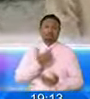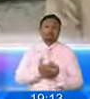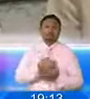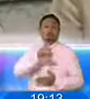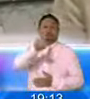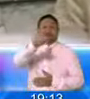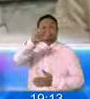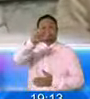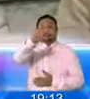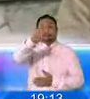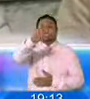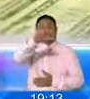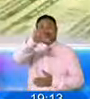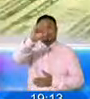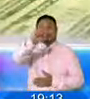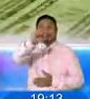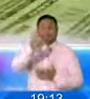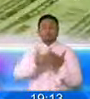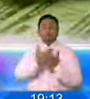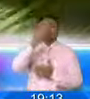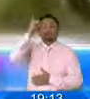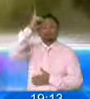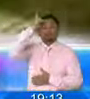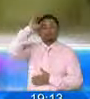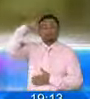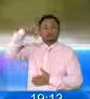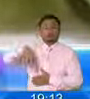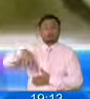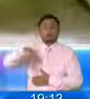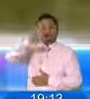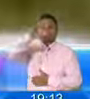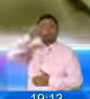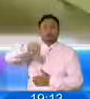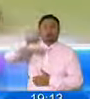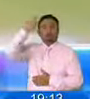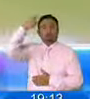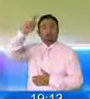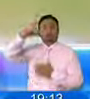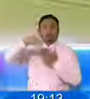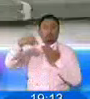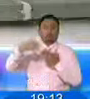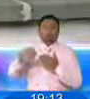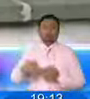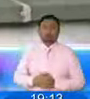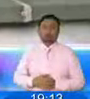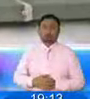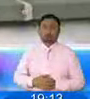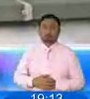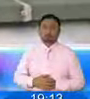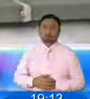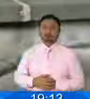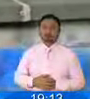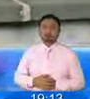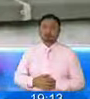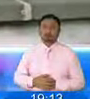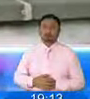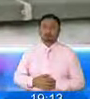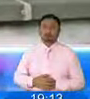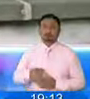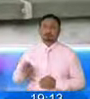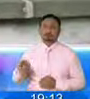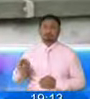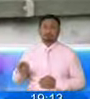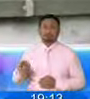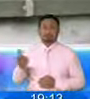Dávalos, se reflejaría la nueva deuda que el Estado adquirió por 3.000 millones de dólares en bonos soberanos. Esto también